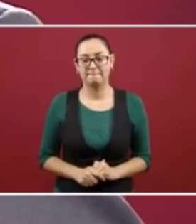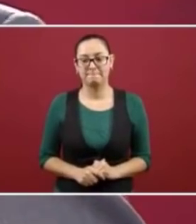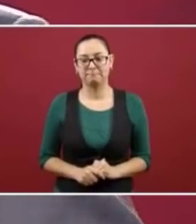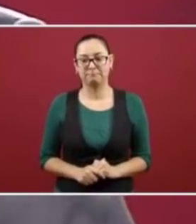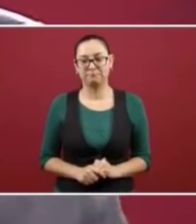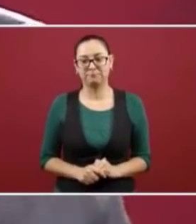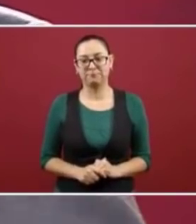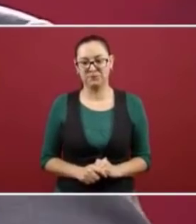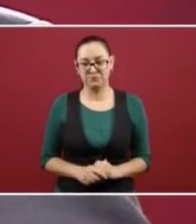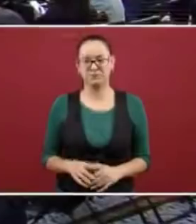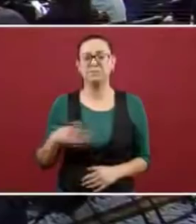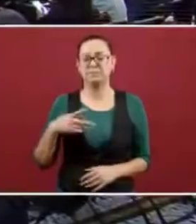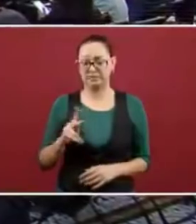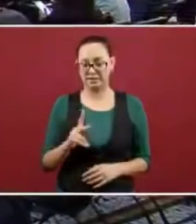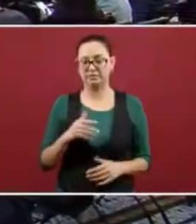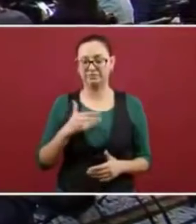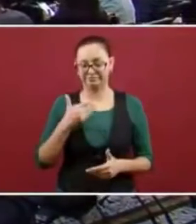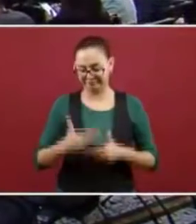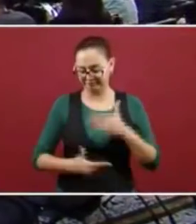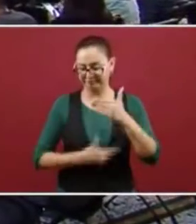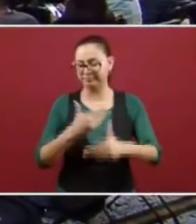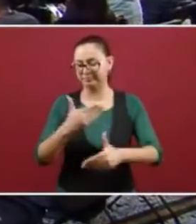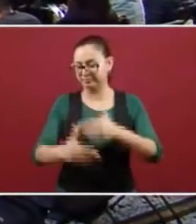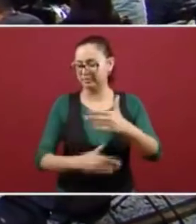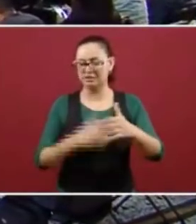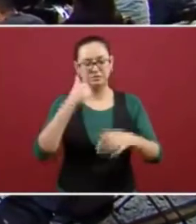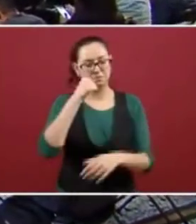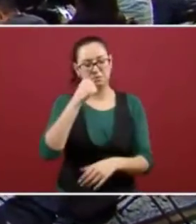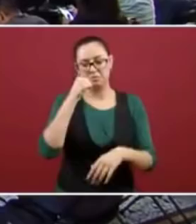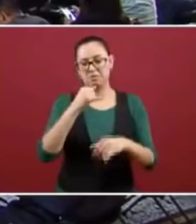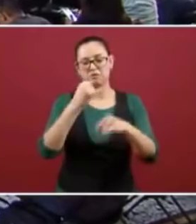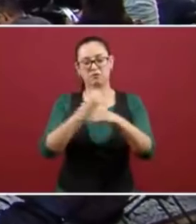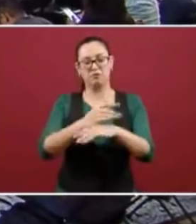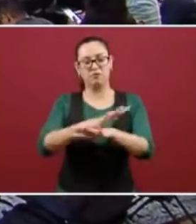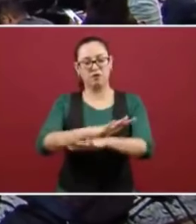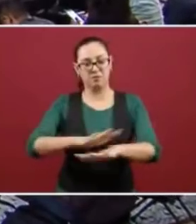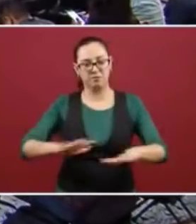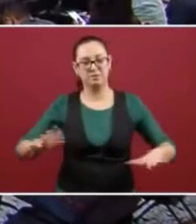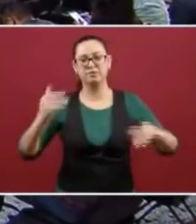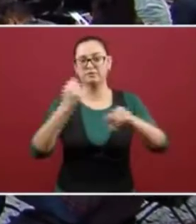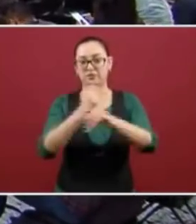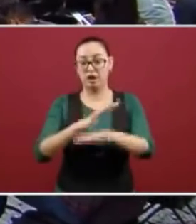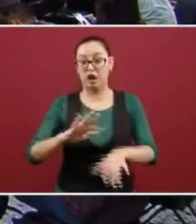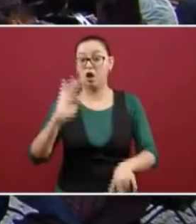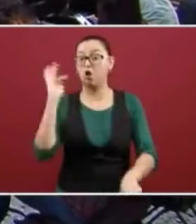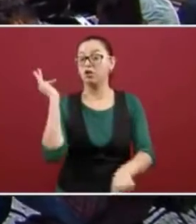pero de todas maneras vamos a dar toda la información les adelantamos